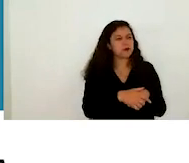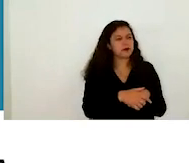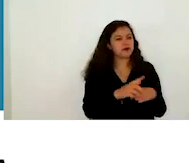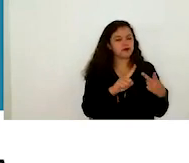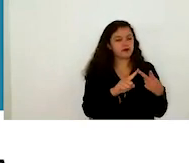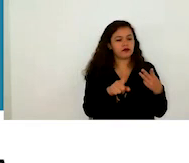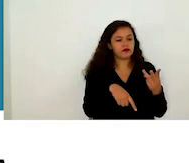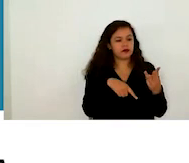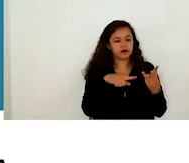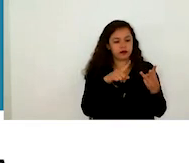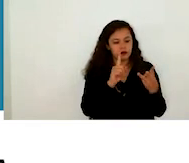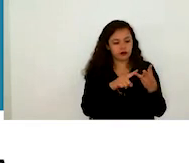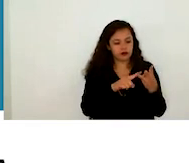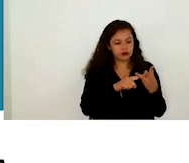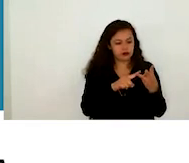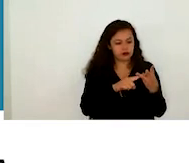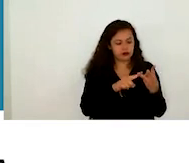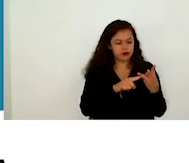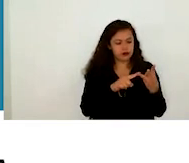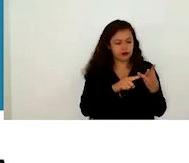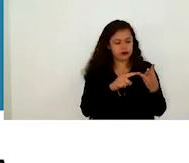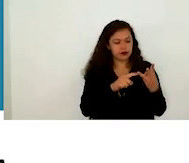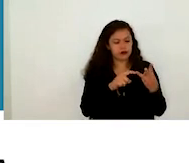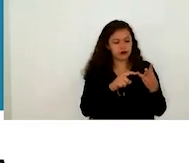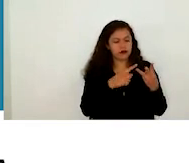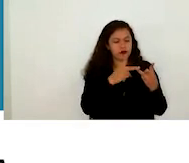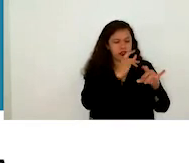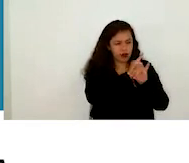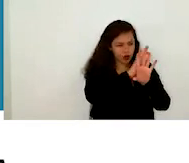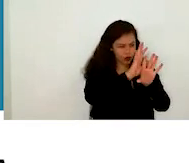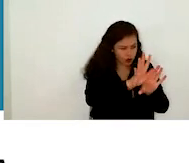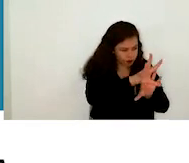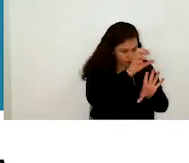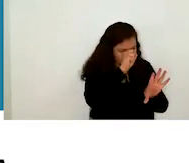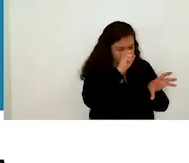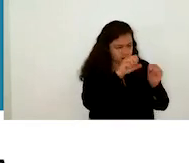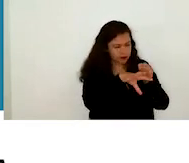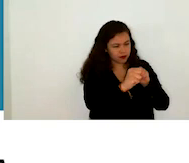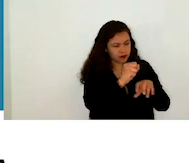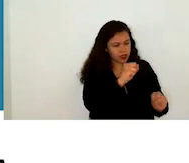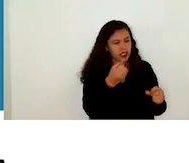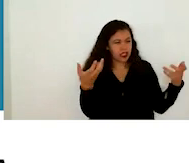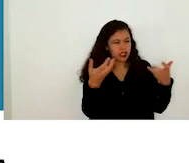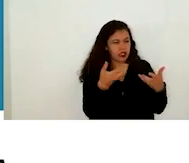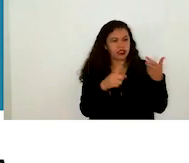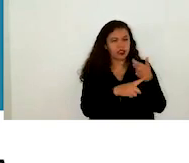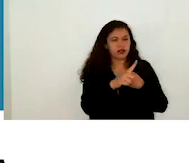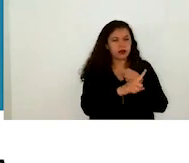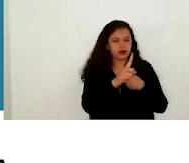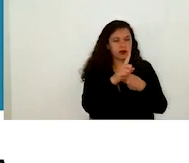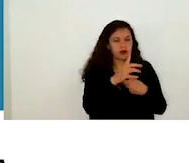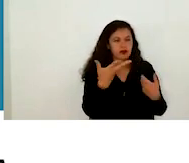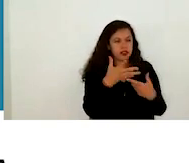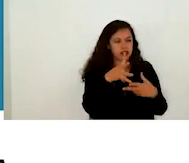y si podemos descifrar esa información que está generando o que va a generar el completo que genera el conflicto